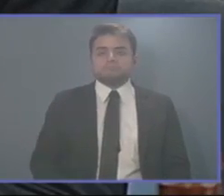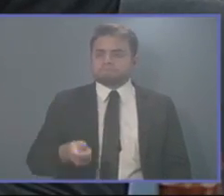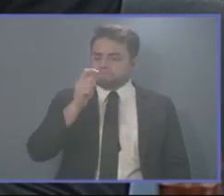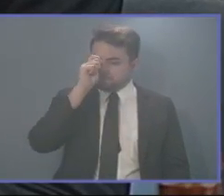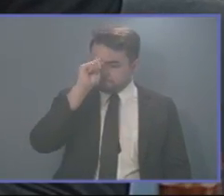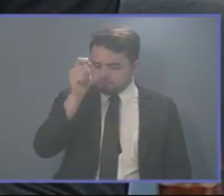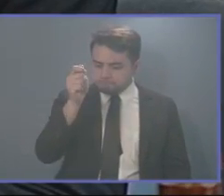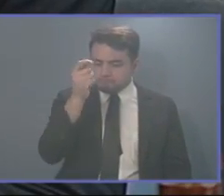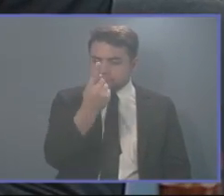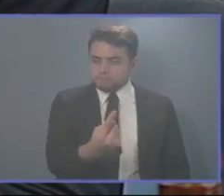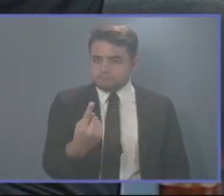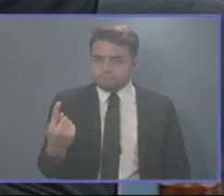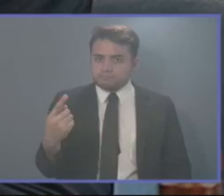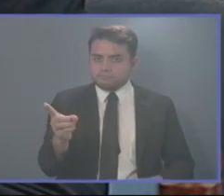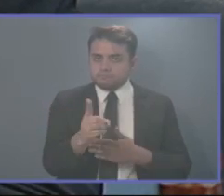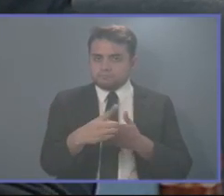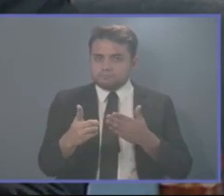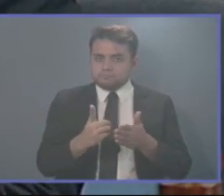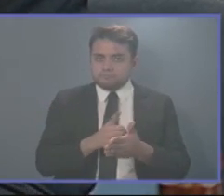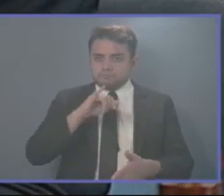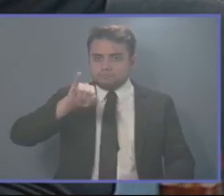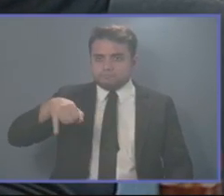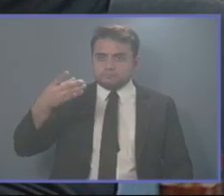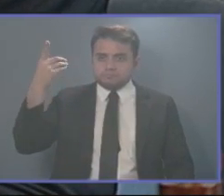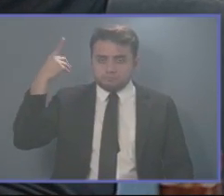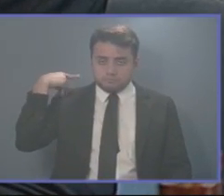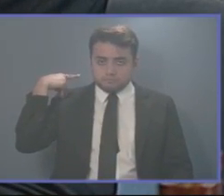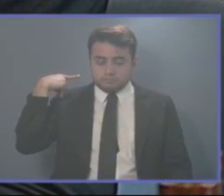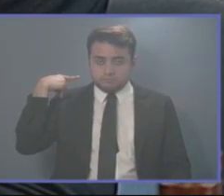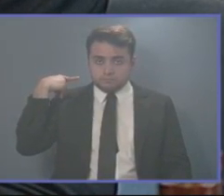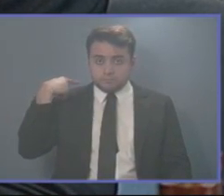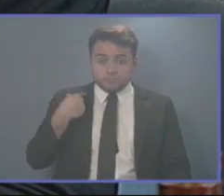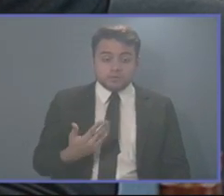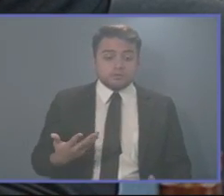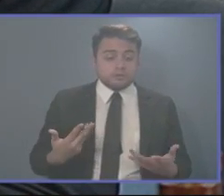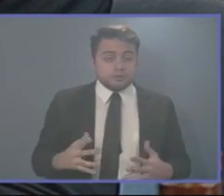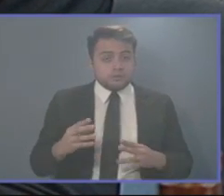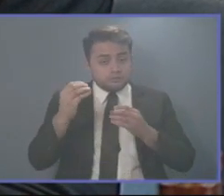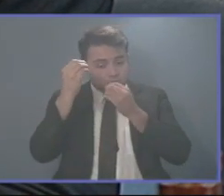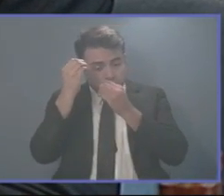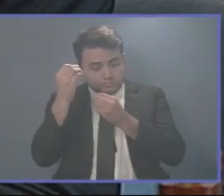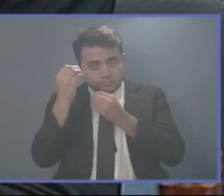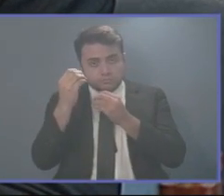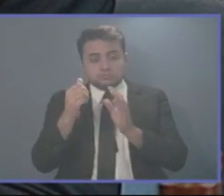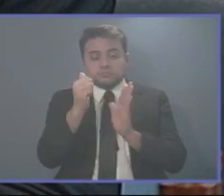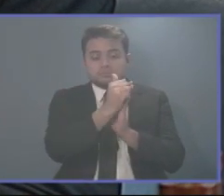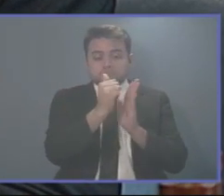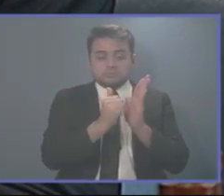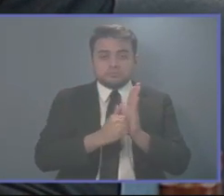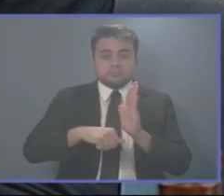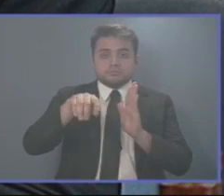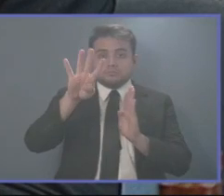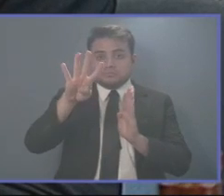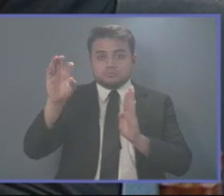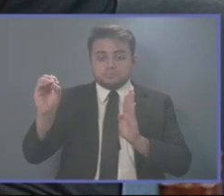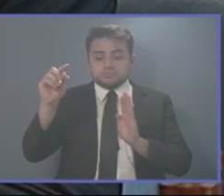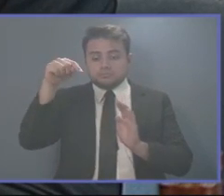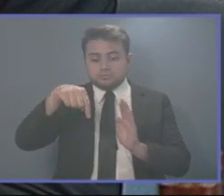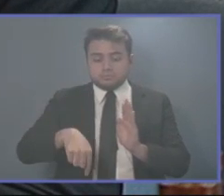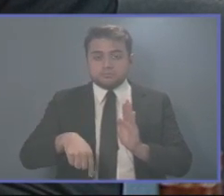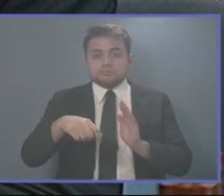presente en cumplimiento lo establecido en el artículo 40 el reglamento interior de la asamblea